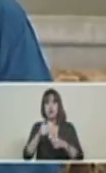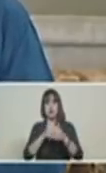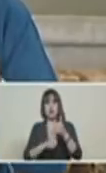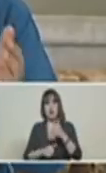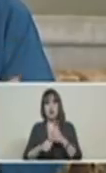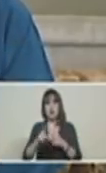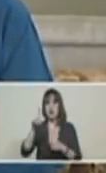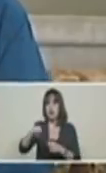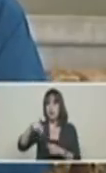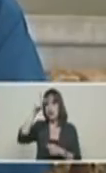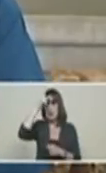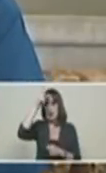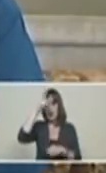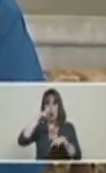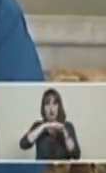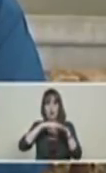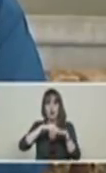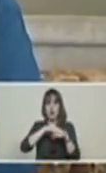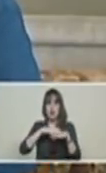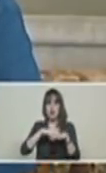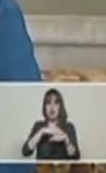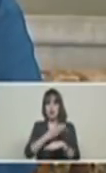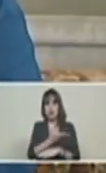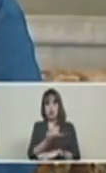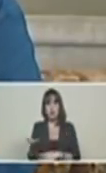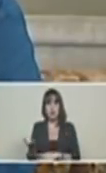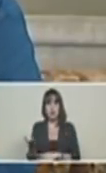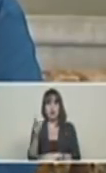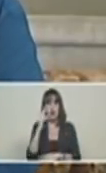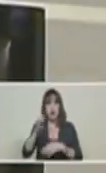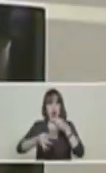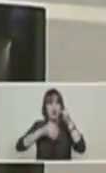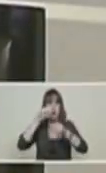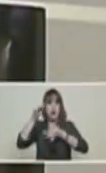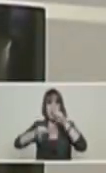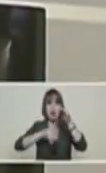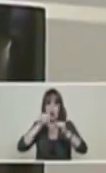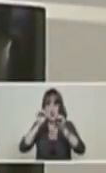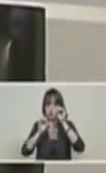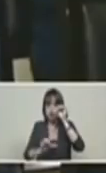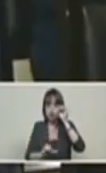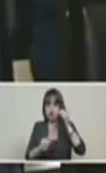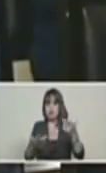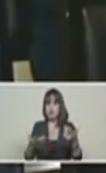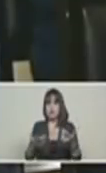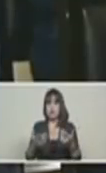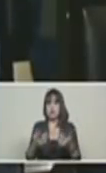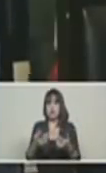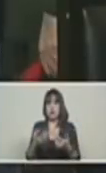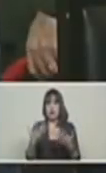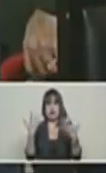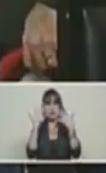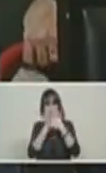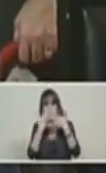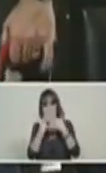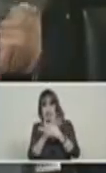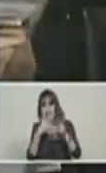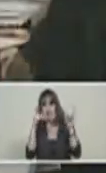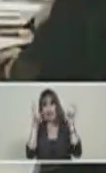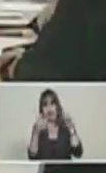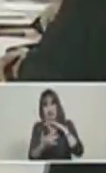Taret, compañeros ministros, ministras. Explicar bien, no enredarse la terminología tecnocrática.